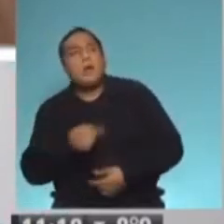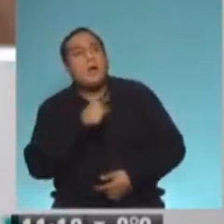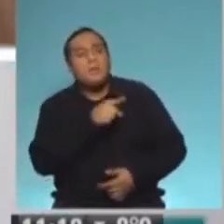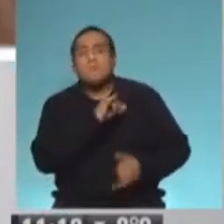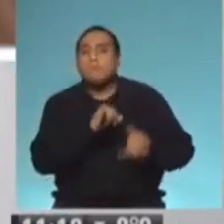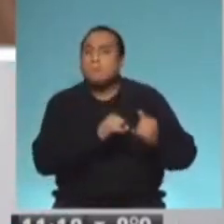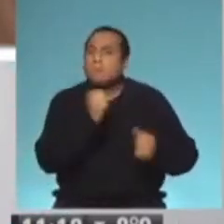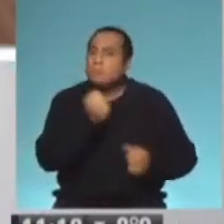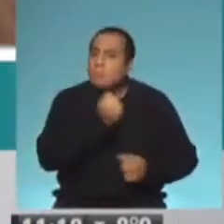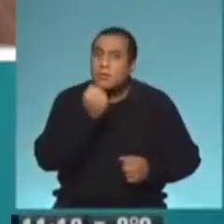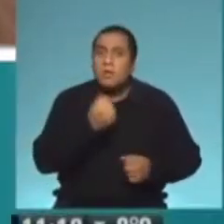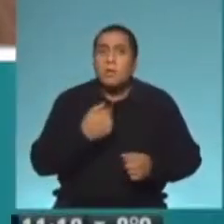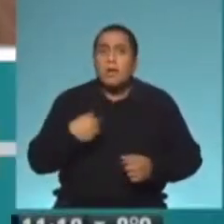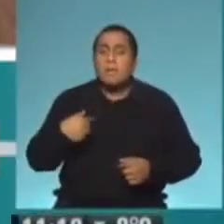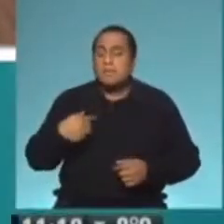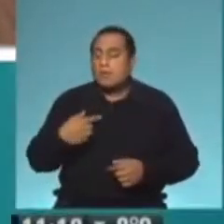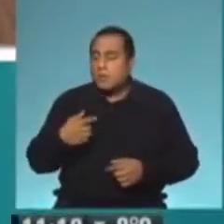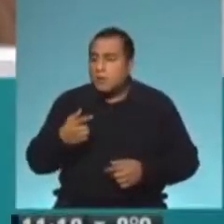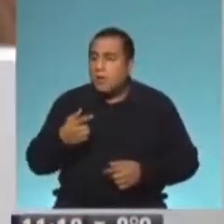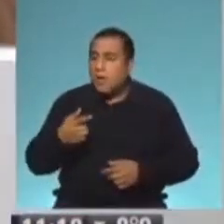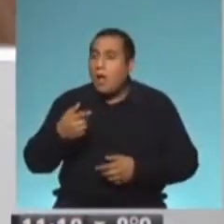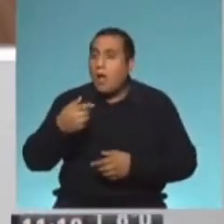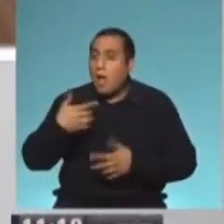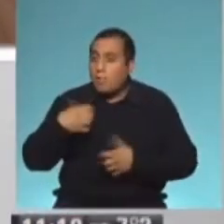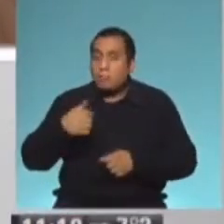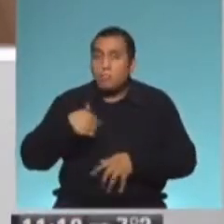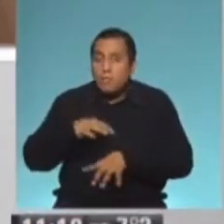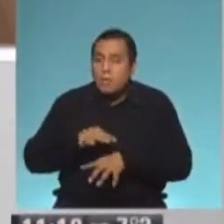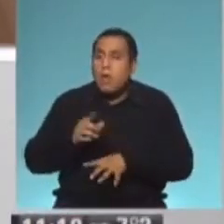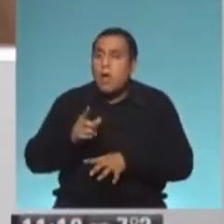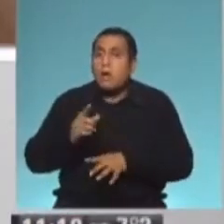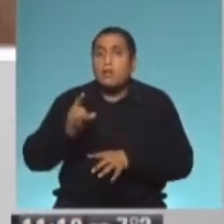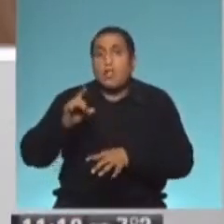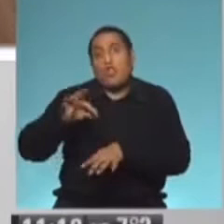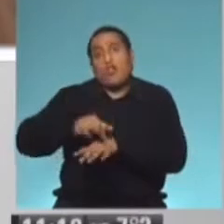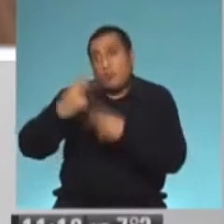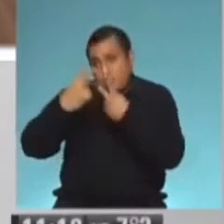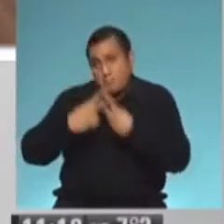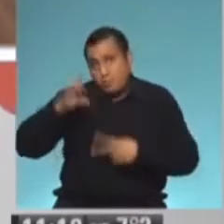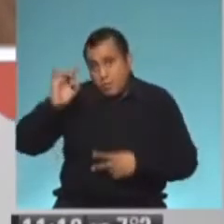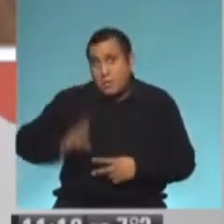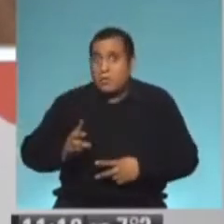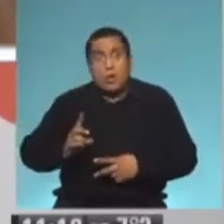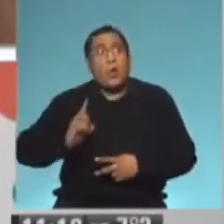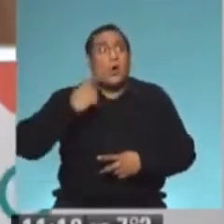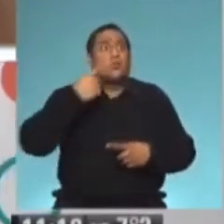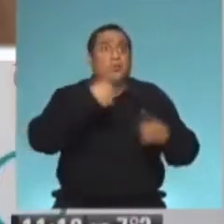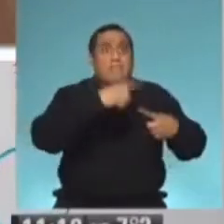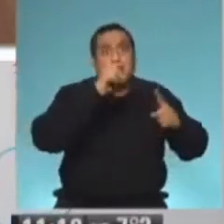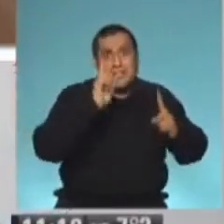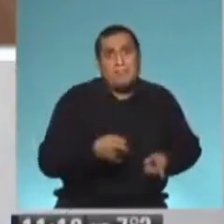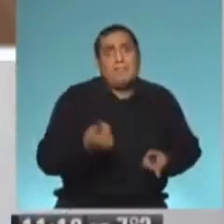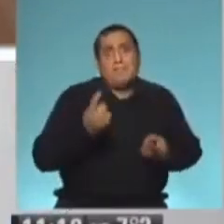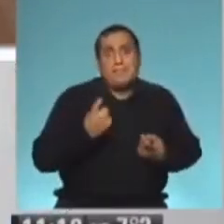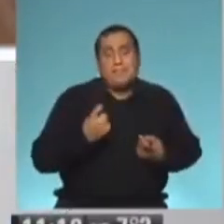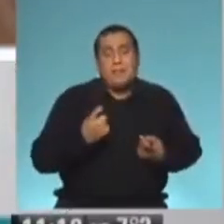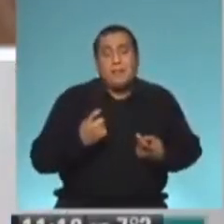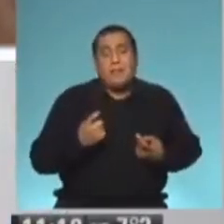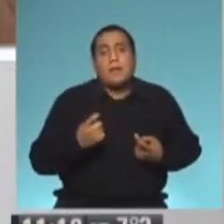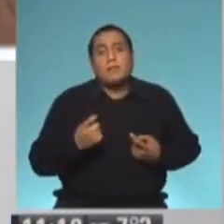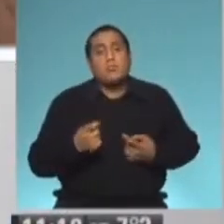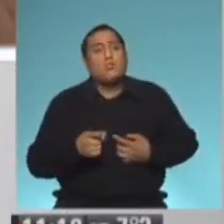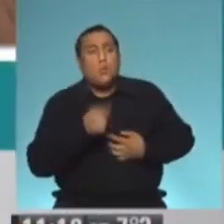¿no? Porque a veces uno tiene un diagnóstico y hay que hacer no solamente la atención médica, sino un montón de cuestiones colaterales. ¿Ustedes entonces hacen el seguimiento